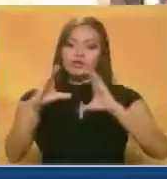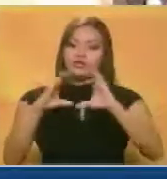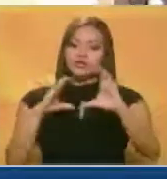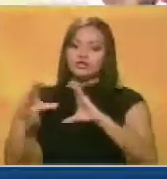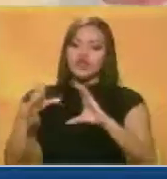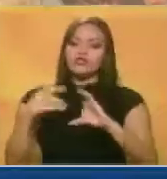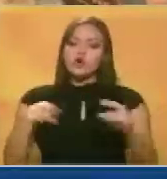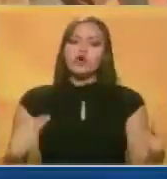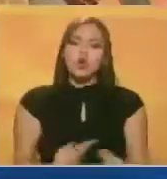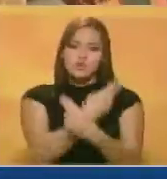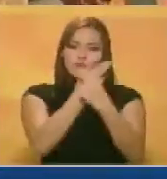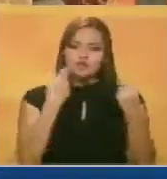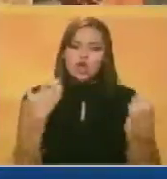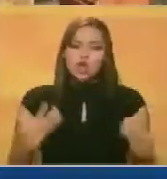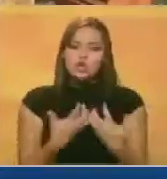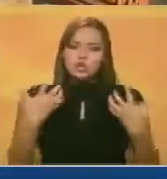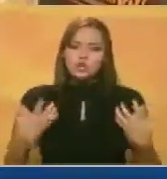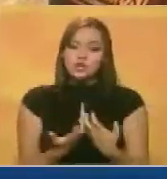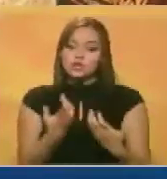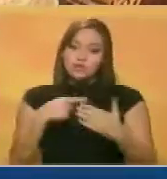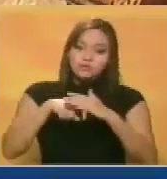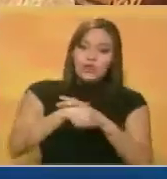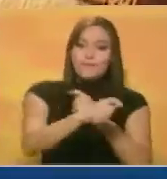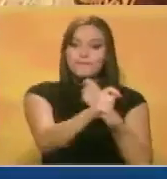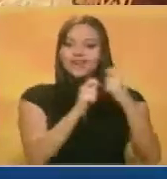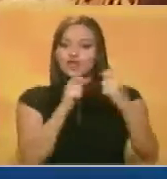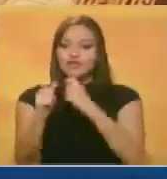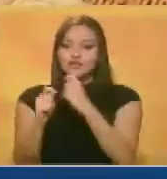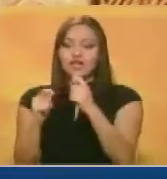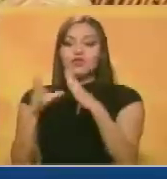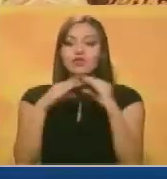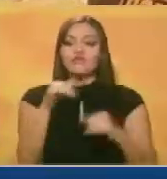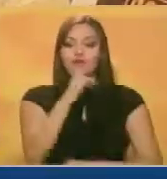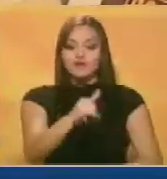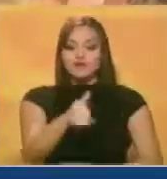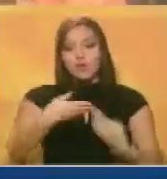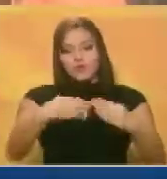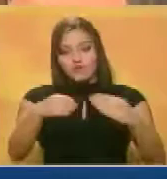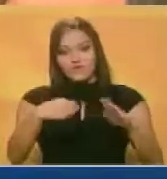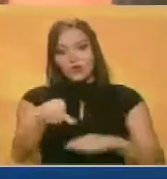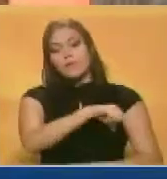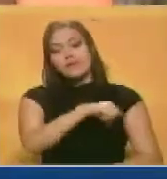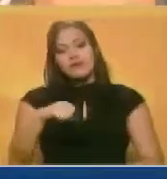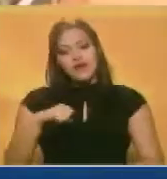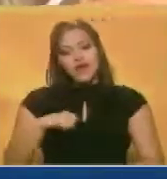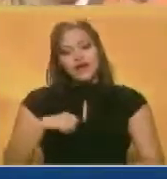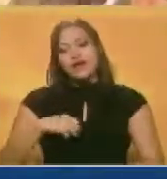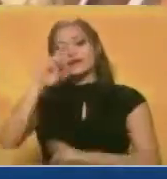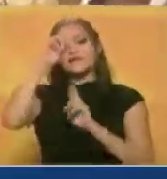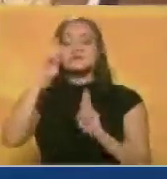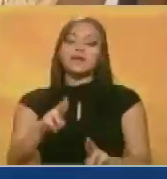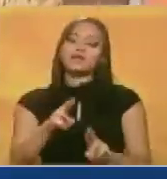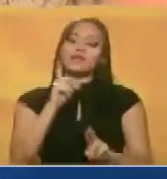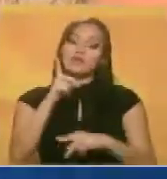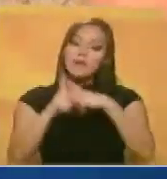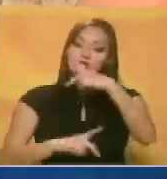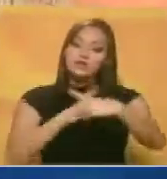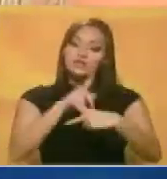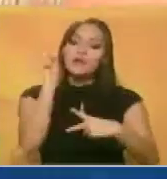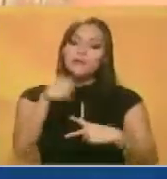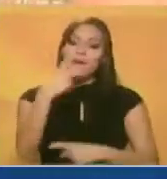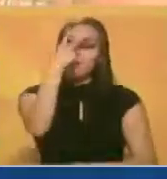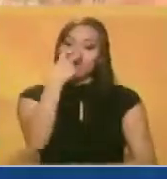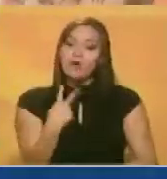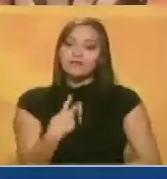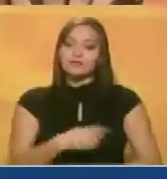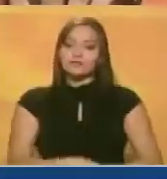se comprometió a luchar por el acceso de periodistas a fuentes de información pública y privada, el respeto al debido proceso y la